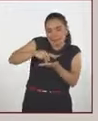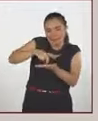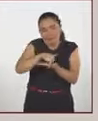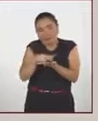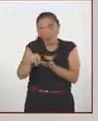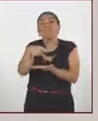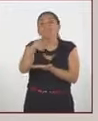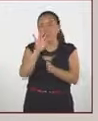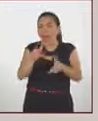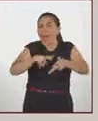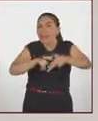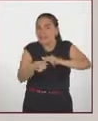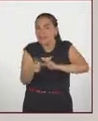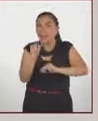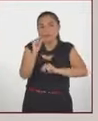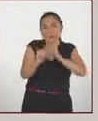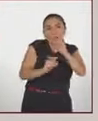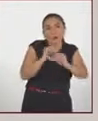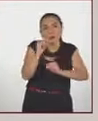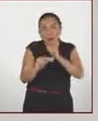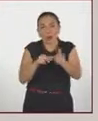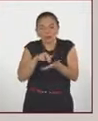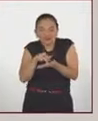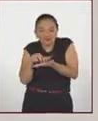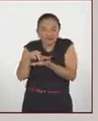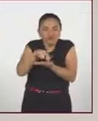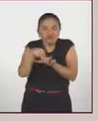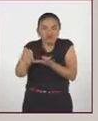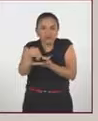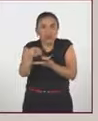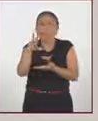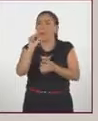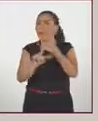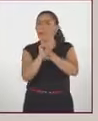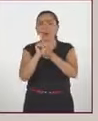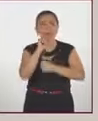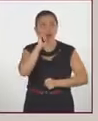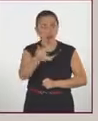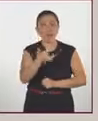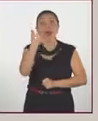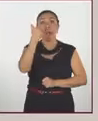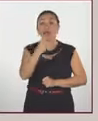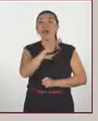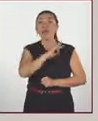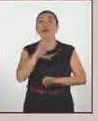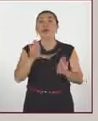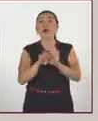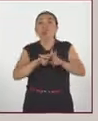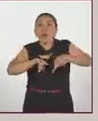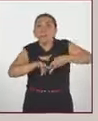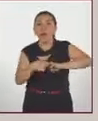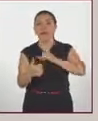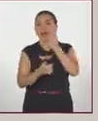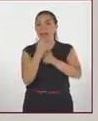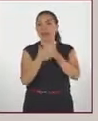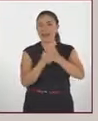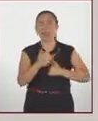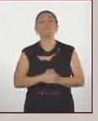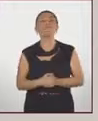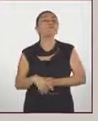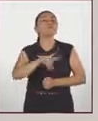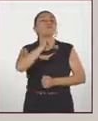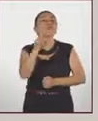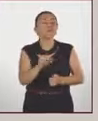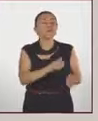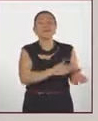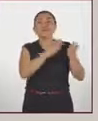edad la marcha ya es pues sin ningún problema y la carrera se inicia. Después ya nos brincamos